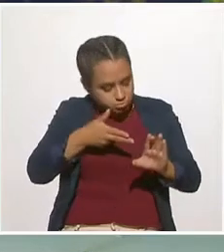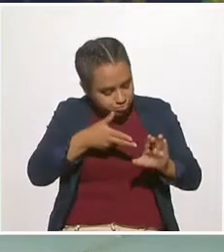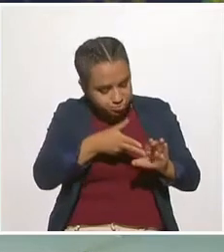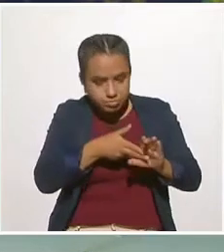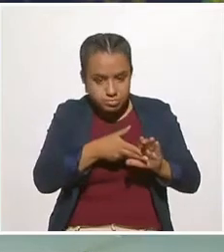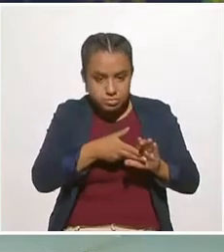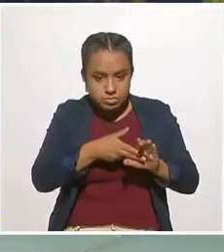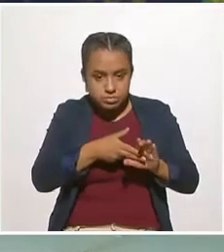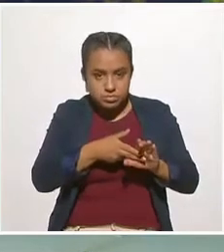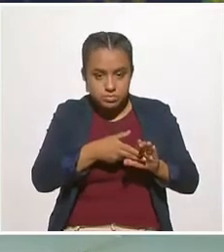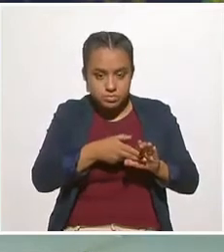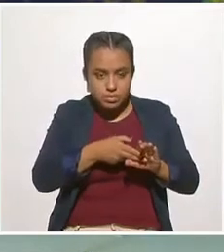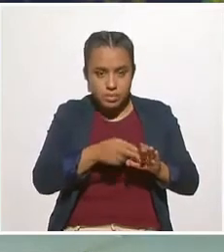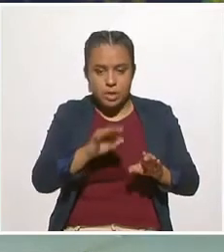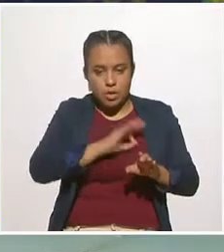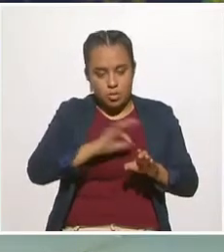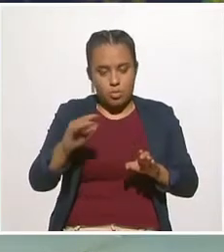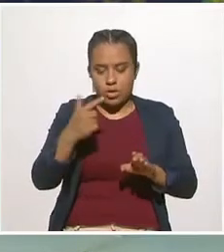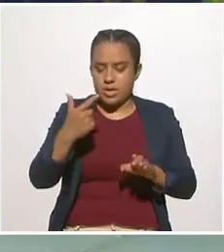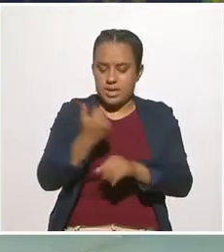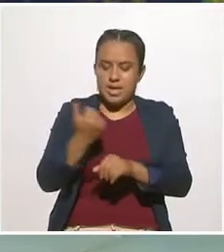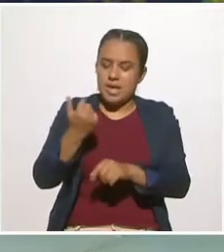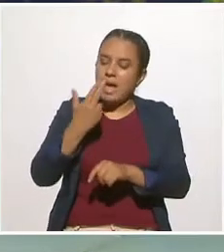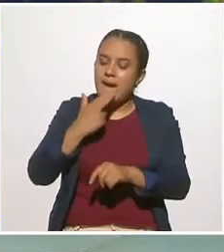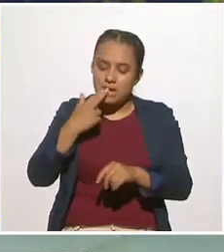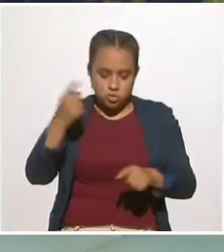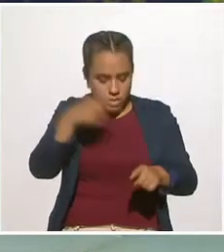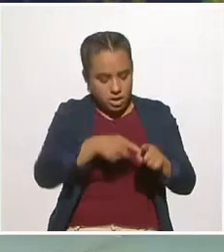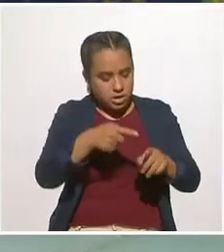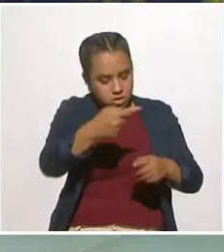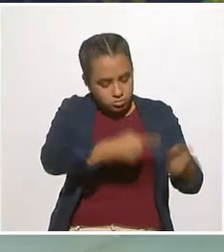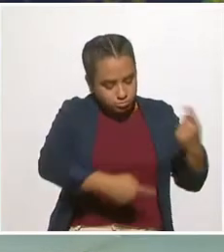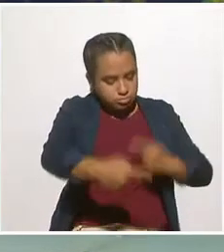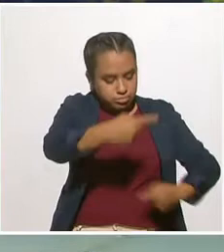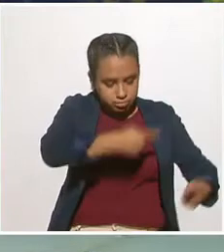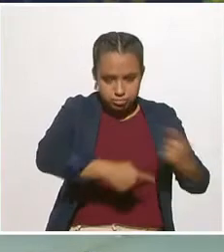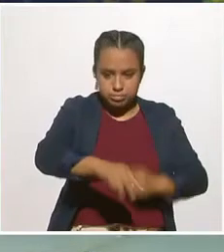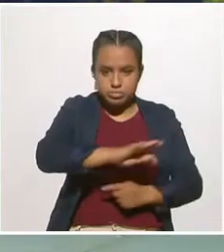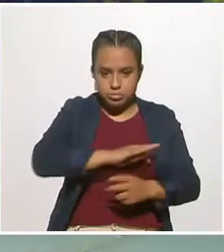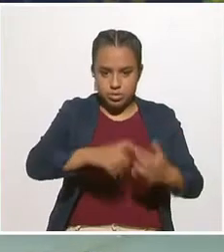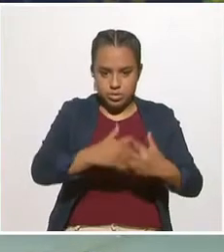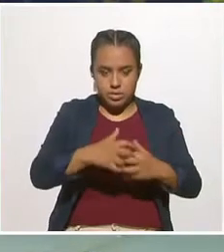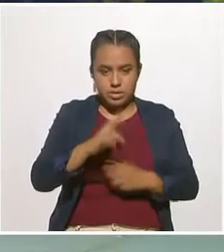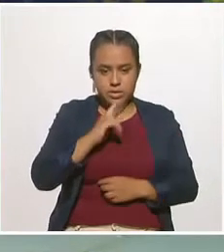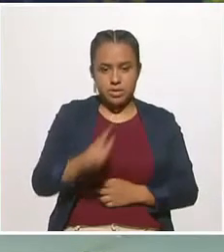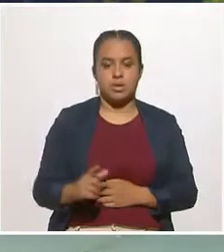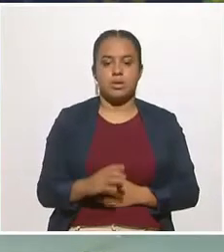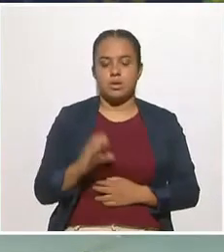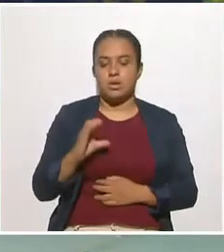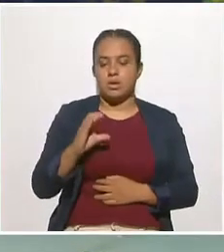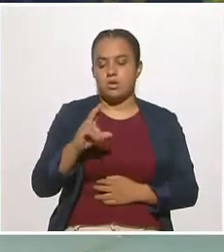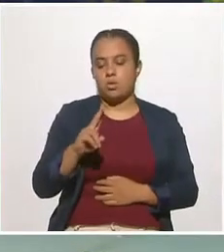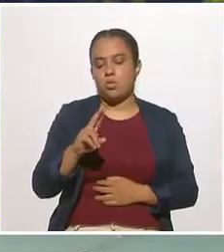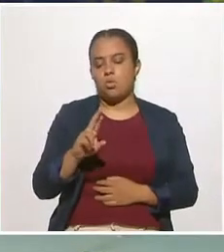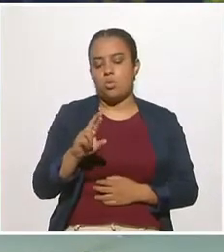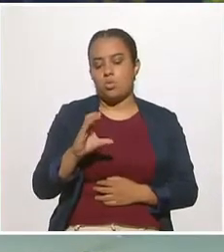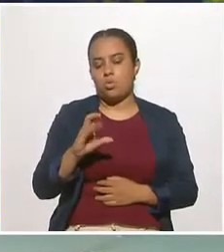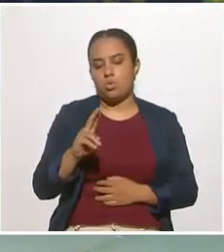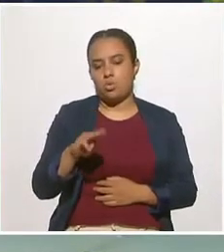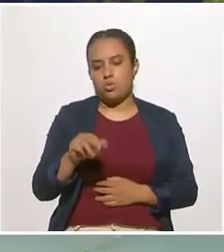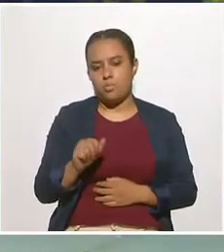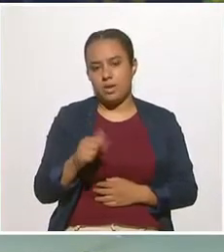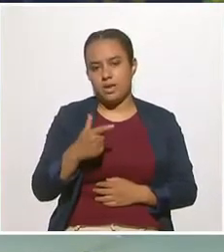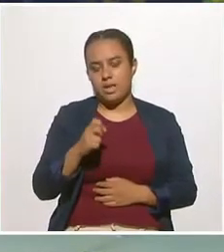sí entrar la glucosa y tener sus funciones en la célula. Y cúrcuma y jengibre. Ay, se están haciendo